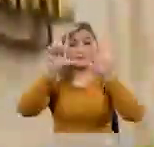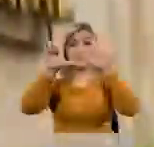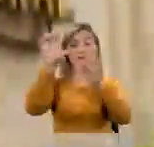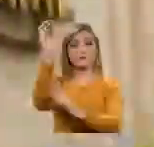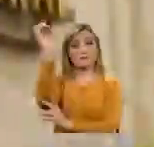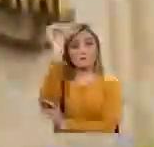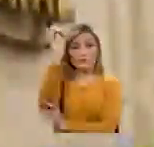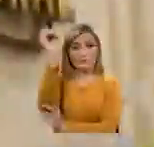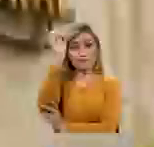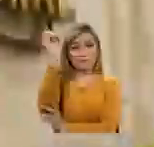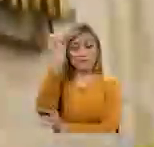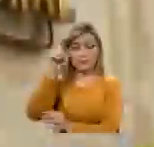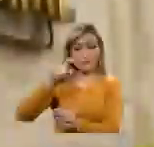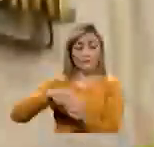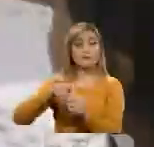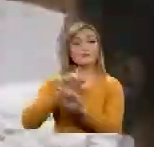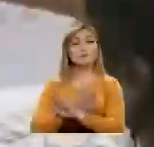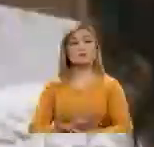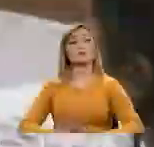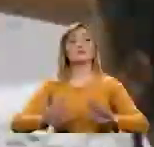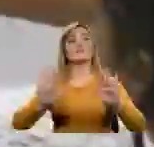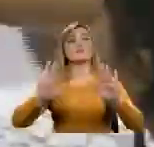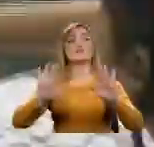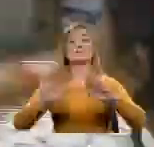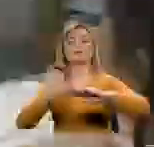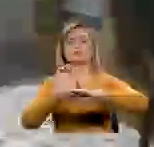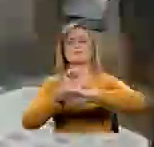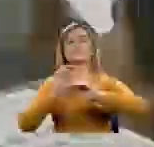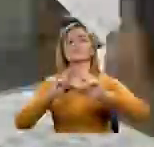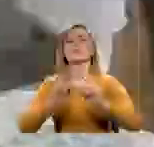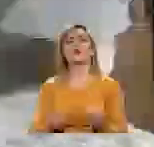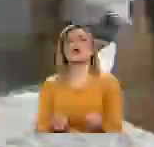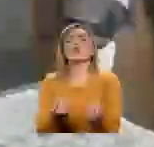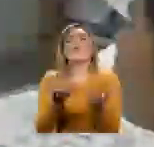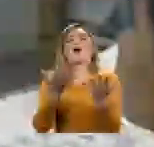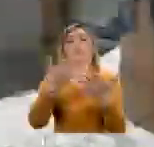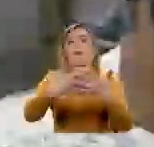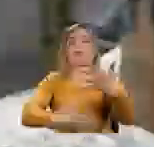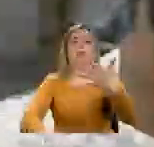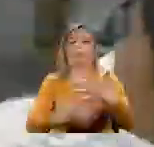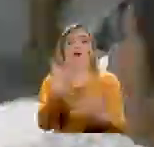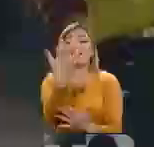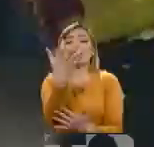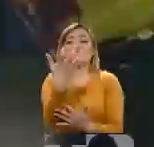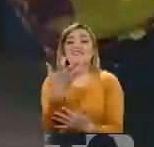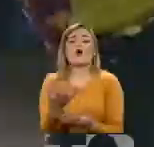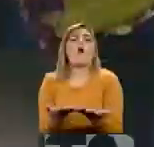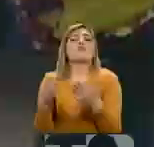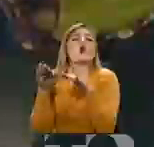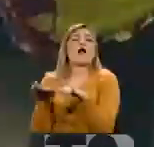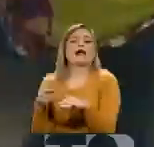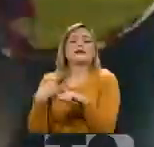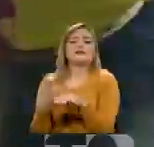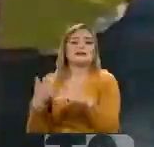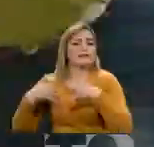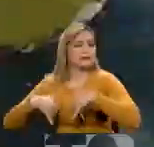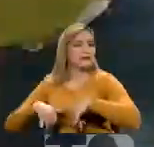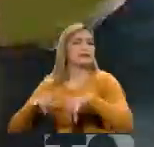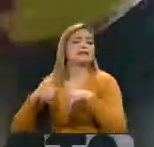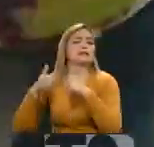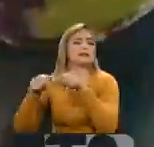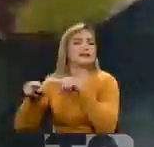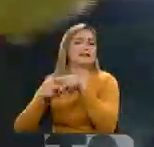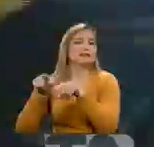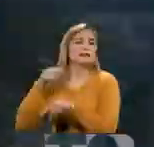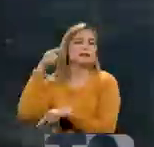octubre, cuando terminen las inscripciones, el país conocerá cuántos de la larga lista de precandidatos corren finalmente por la presidencia en